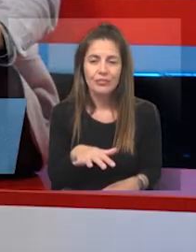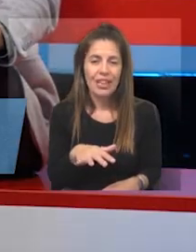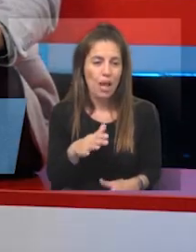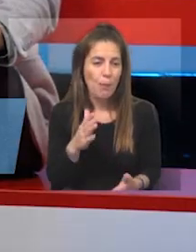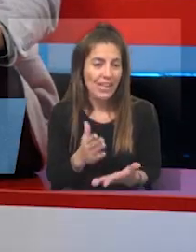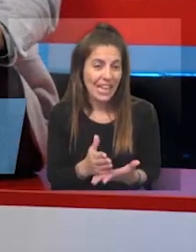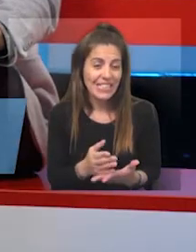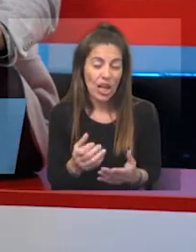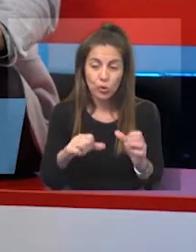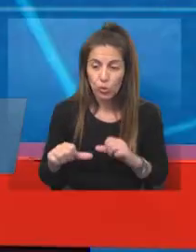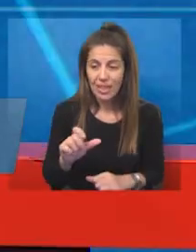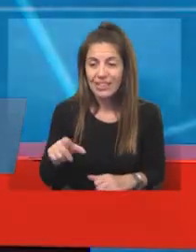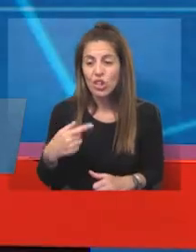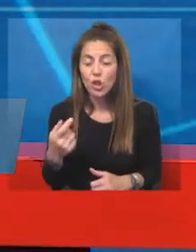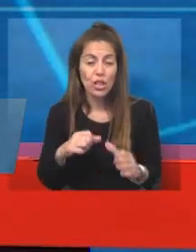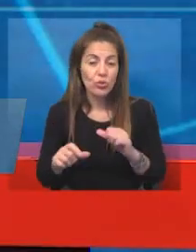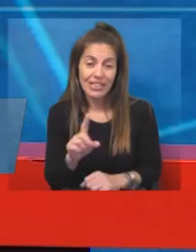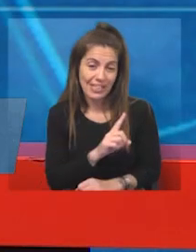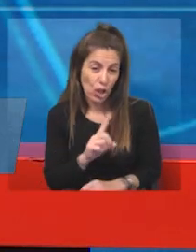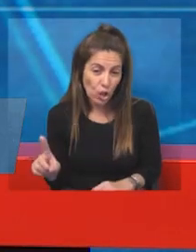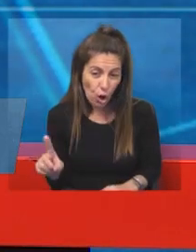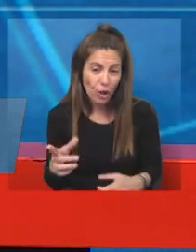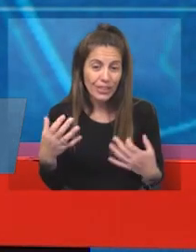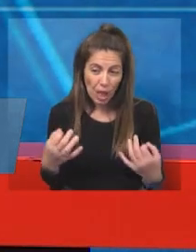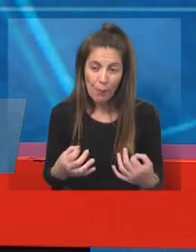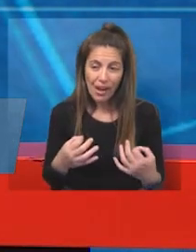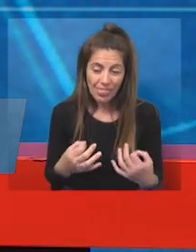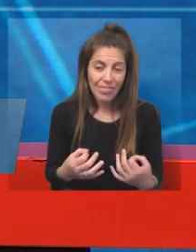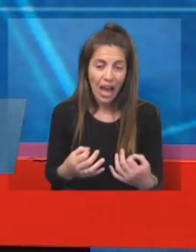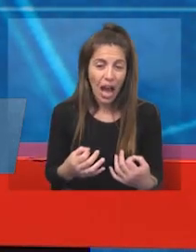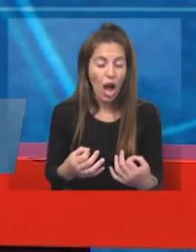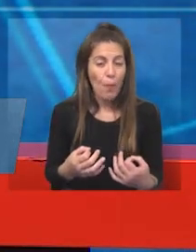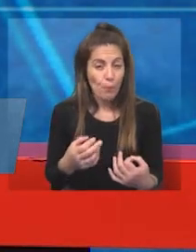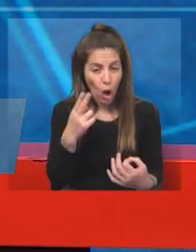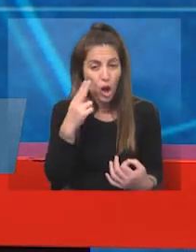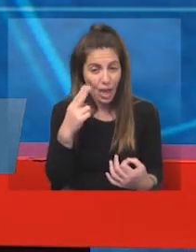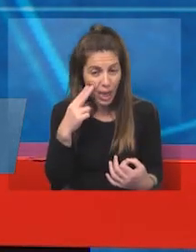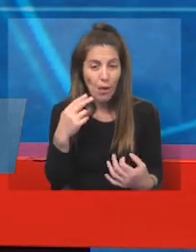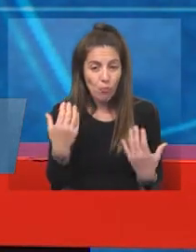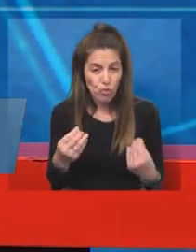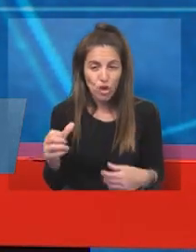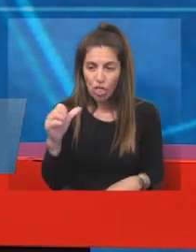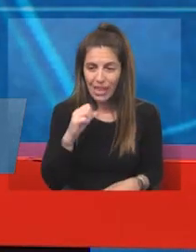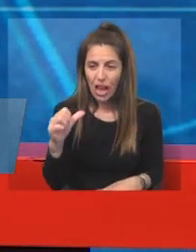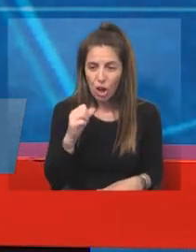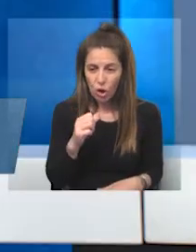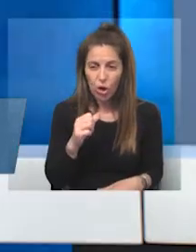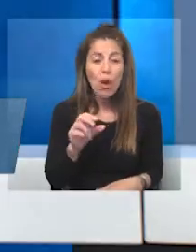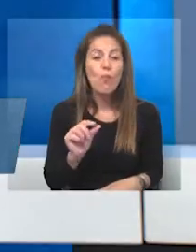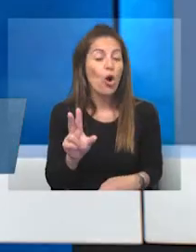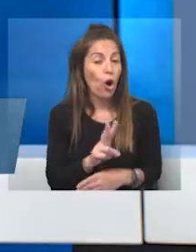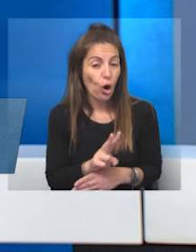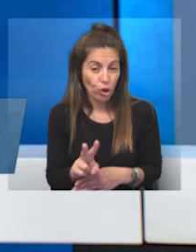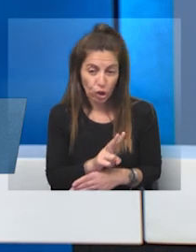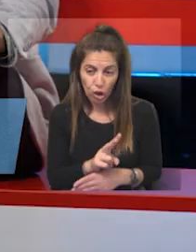tipo de sustancias y otro tipo de sustancias no y en verdad este tenemos consumos muy excesivos del alcohol y poco control sobre todo